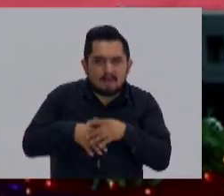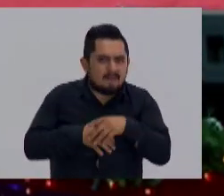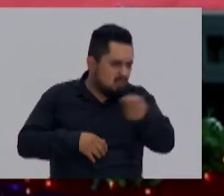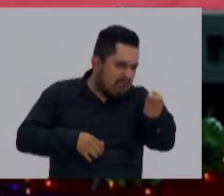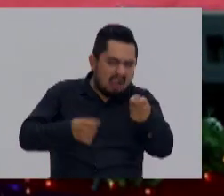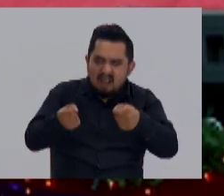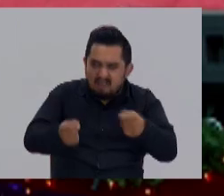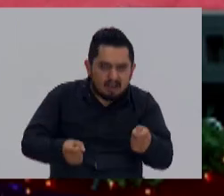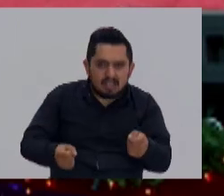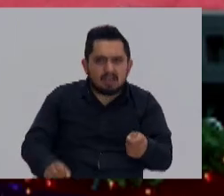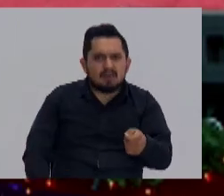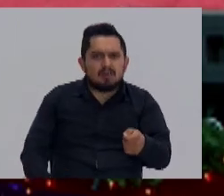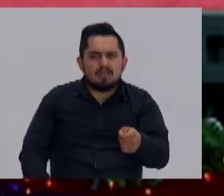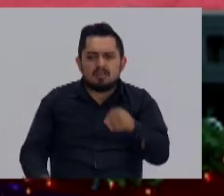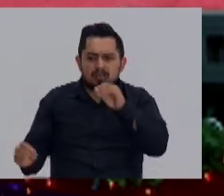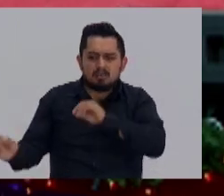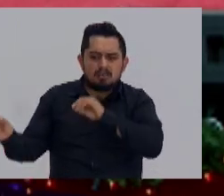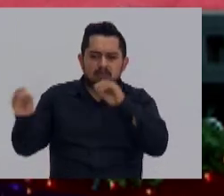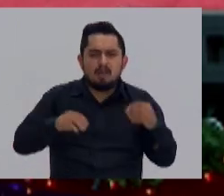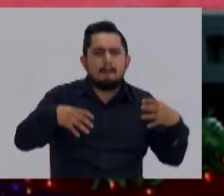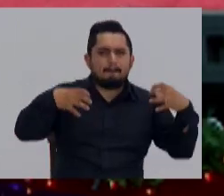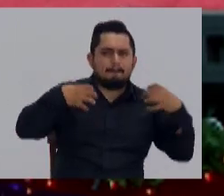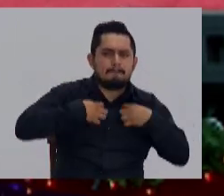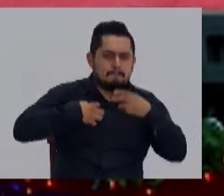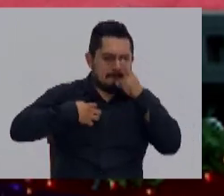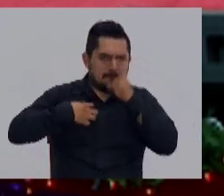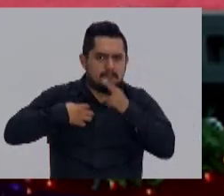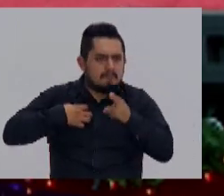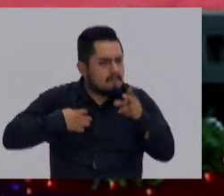psh. ¿Y por qué no lo hacemos con el pecado?